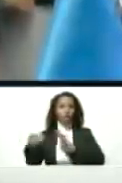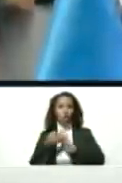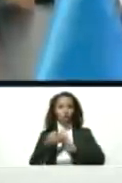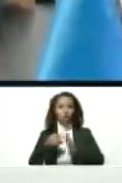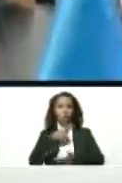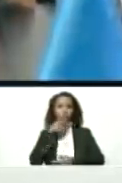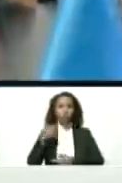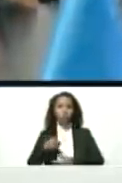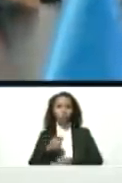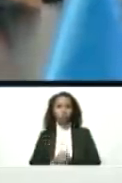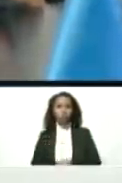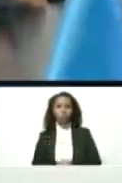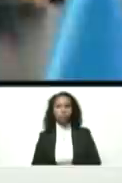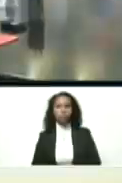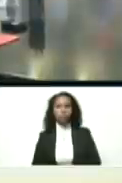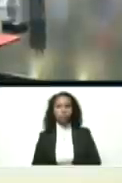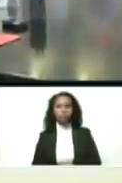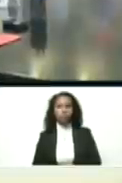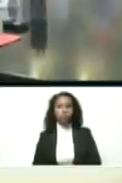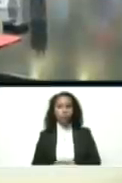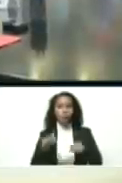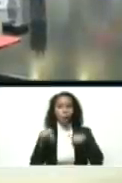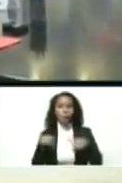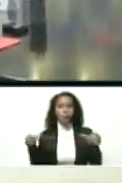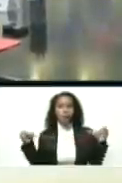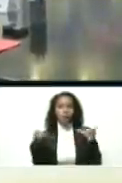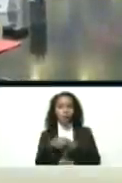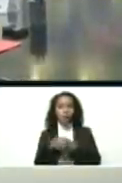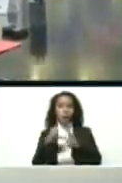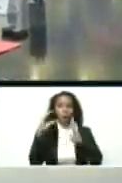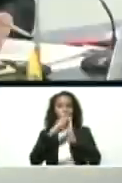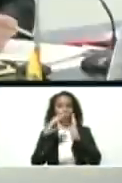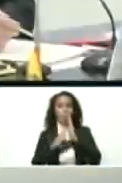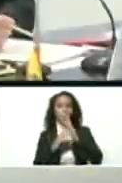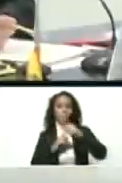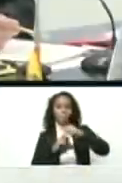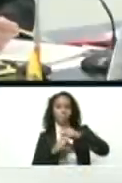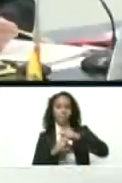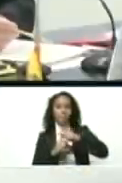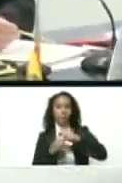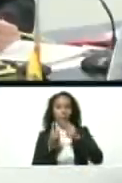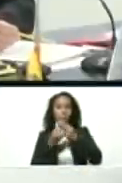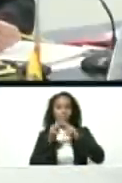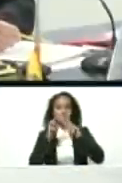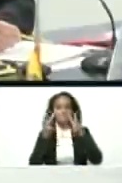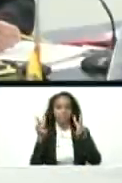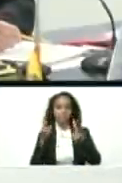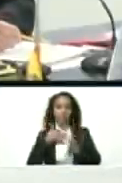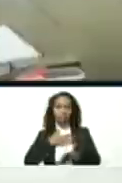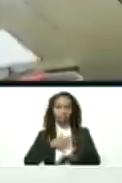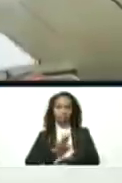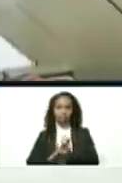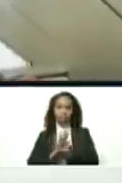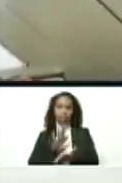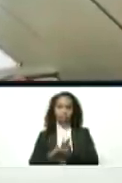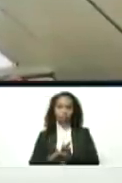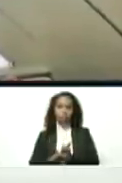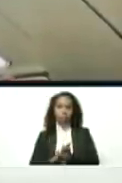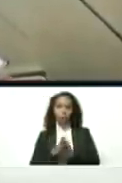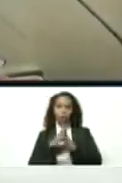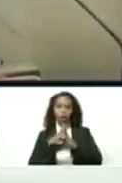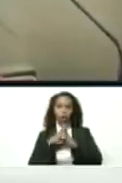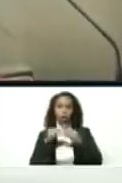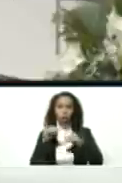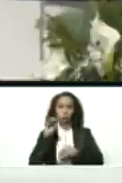Rusia. Hoy se reunió la OPEP Plus en paz, en armonía, todos los